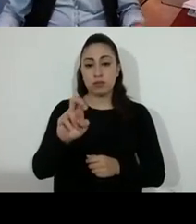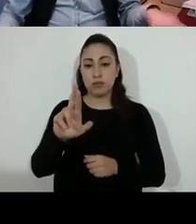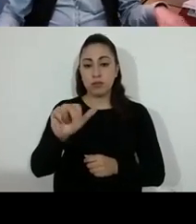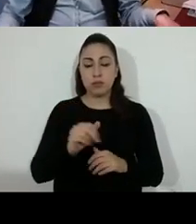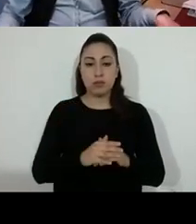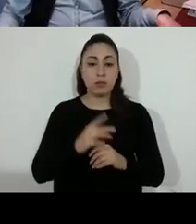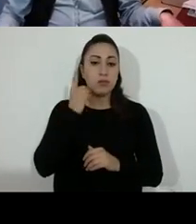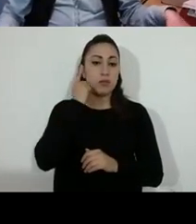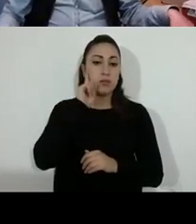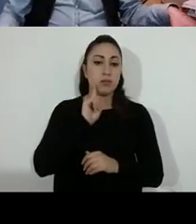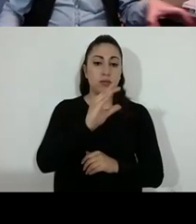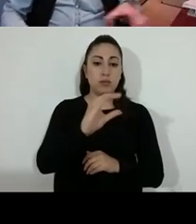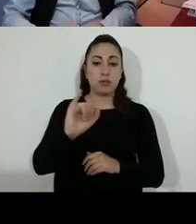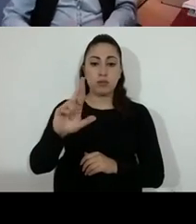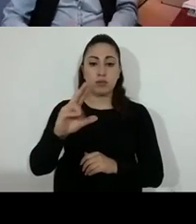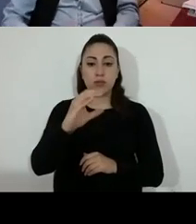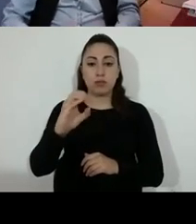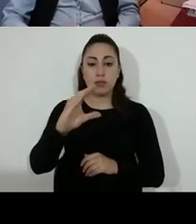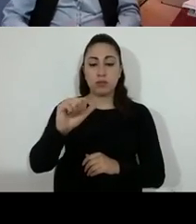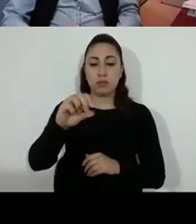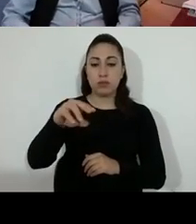Diputada Circe Camacho Bastida.